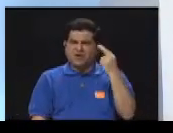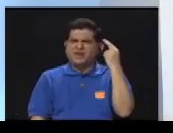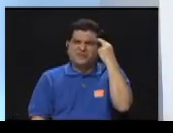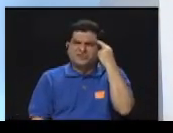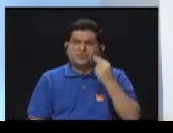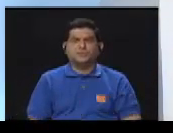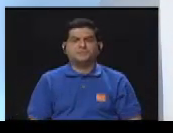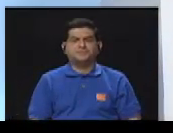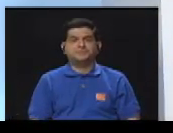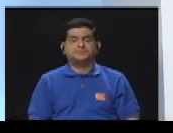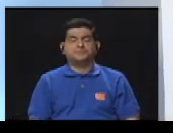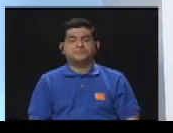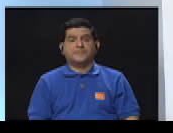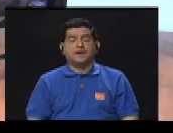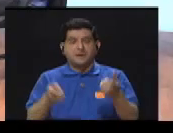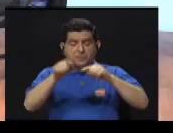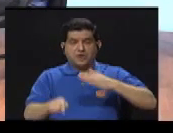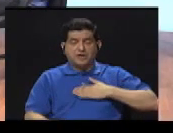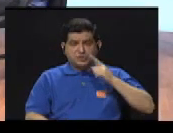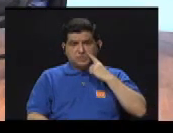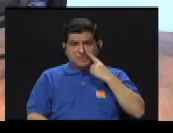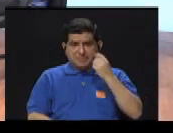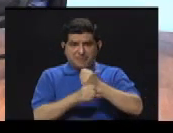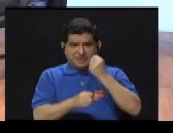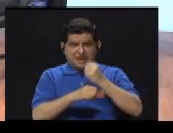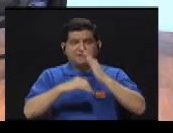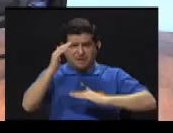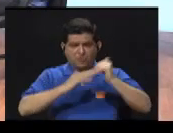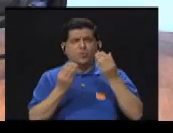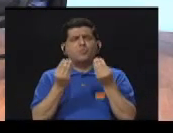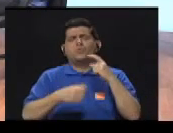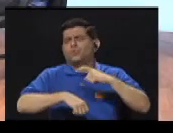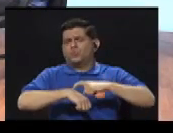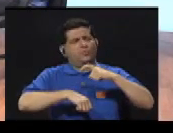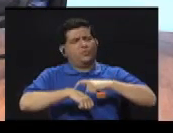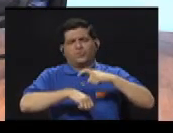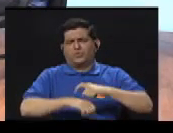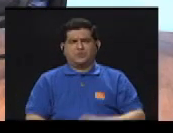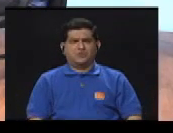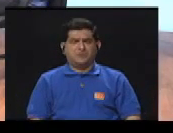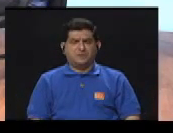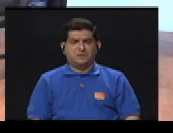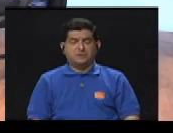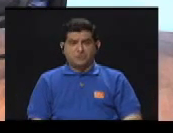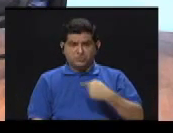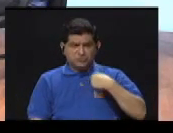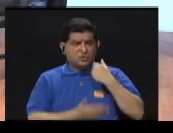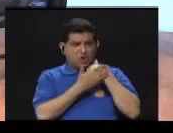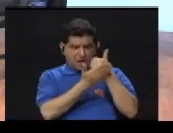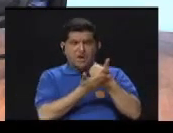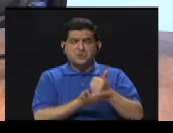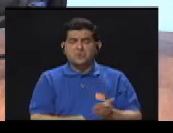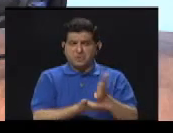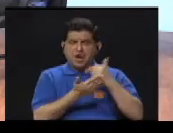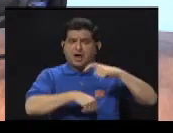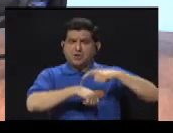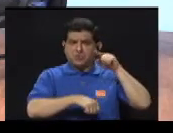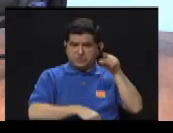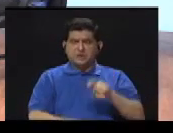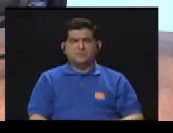¿Por qué razón? Por el hecho de que mi papá trabaja en construcción, trabajó en construcción mucho tiempo y, digamos, incluso yo le ayudé un tiempo